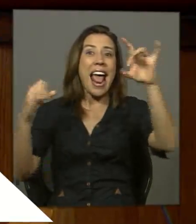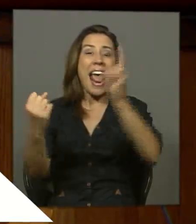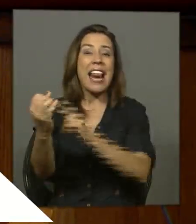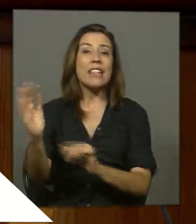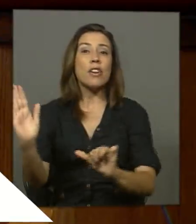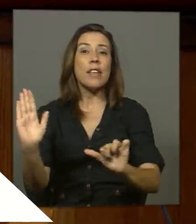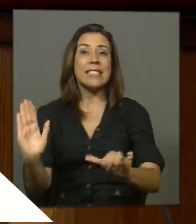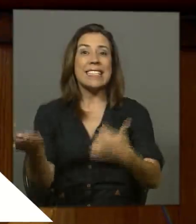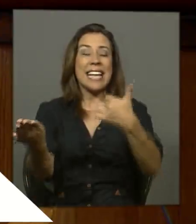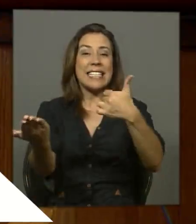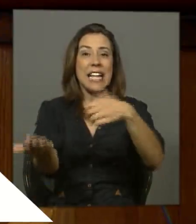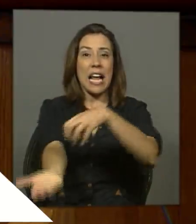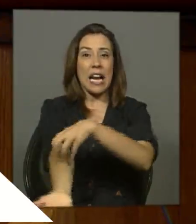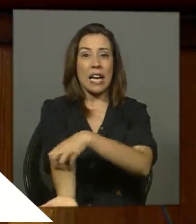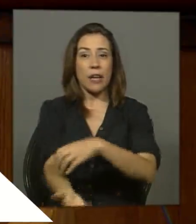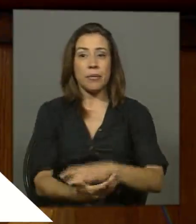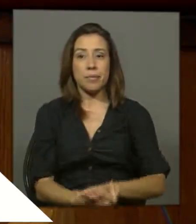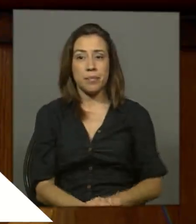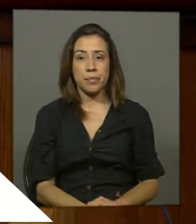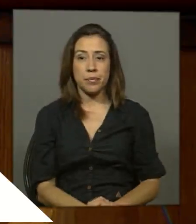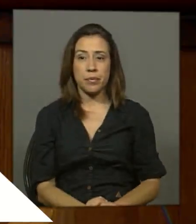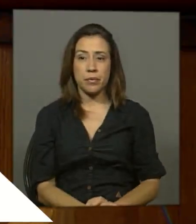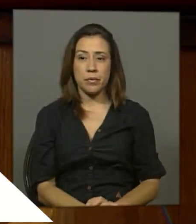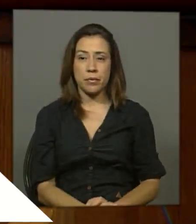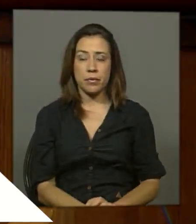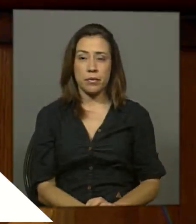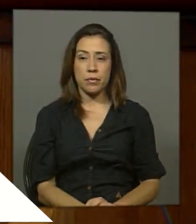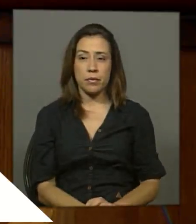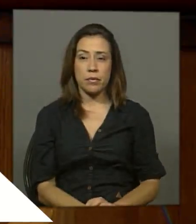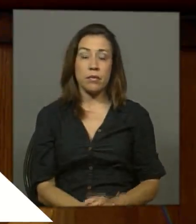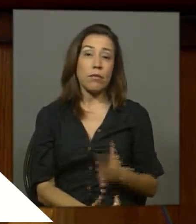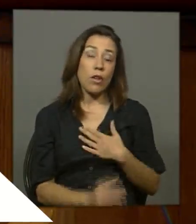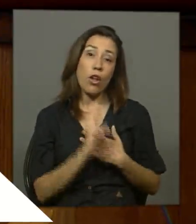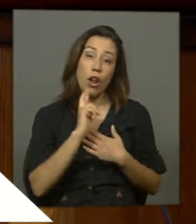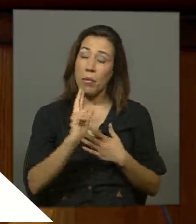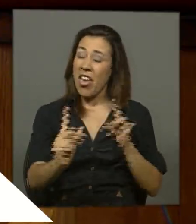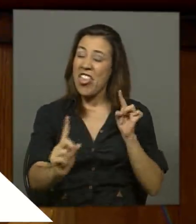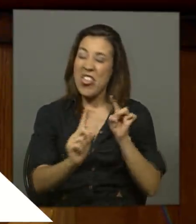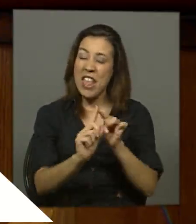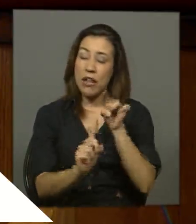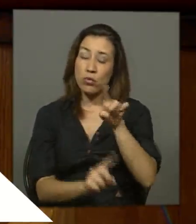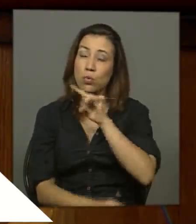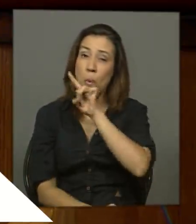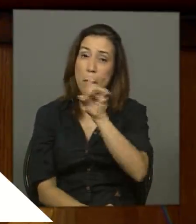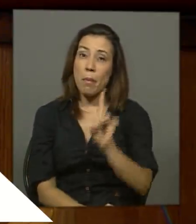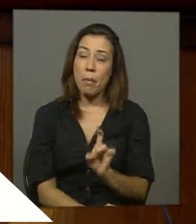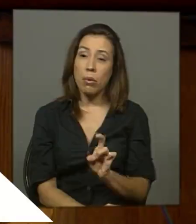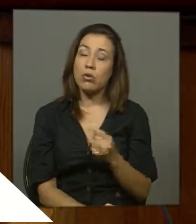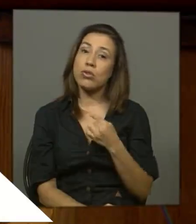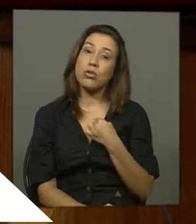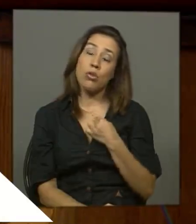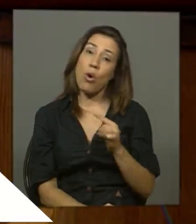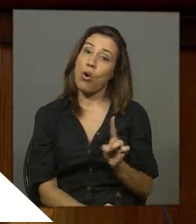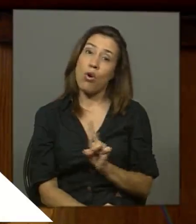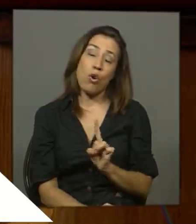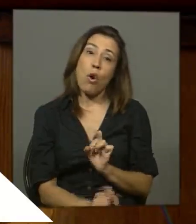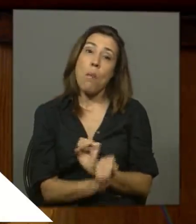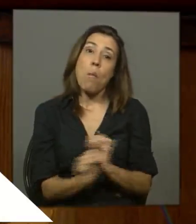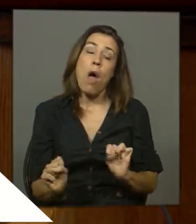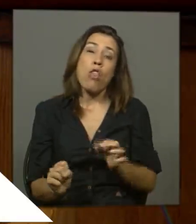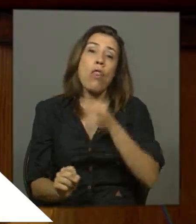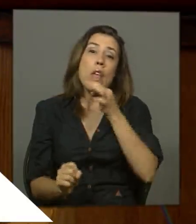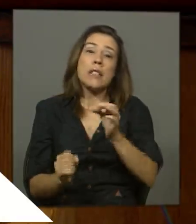sexta región por lo tanto respondiendo directamente su pregunta no desde luego que no no es posible